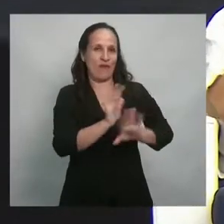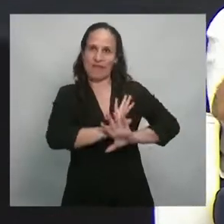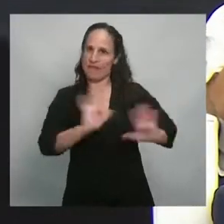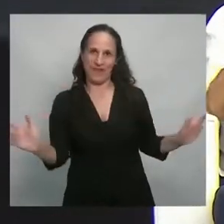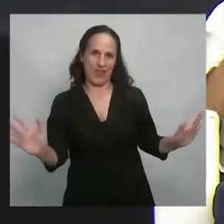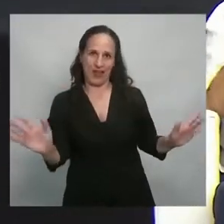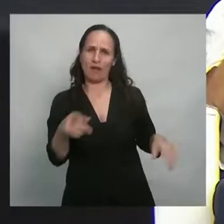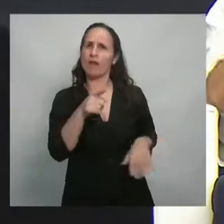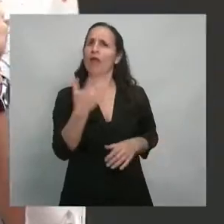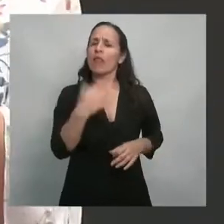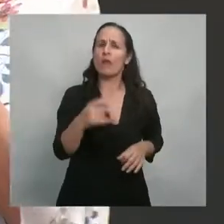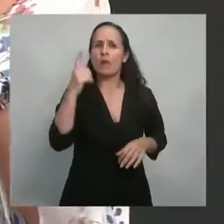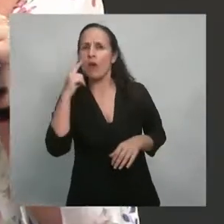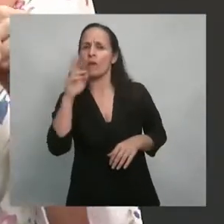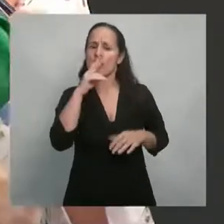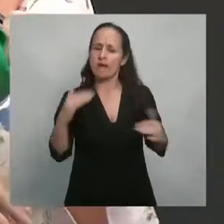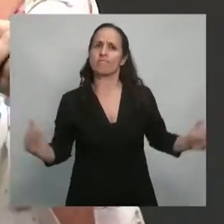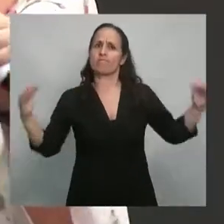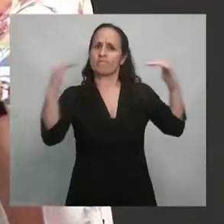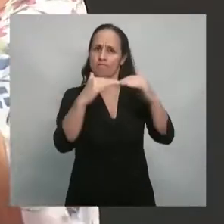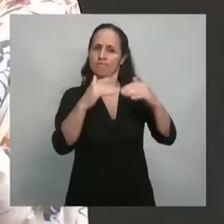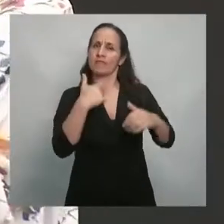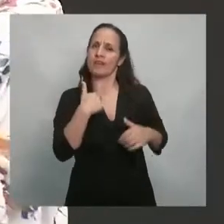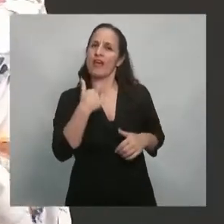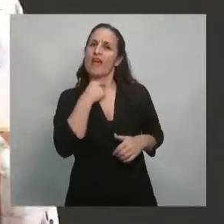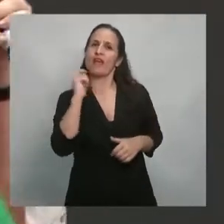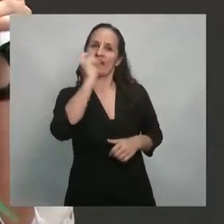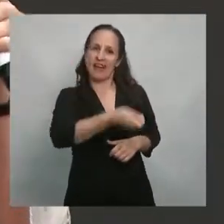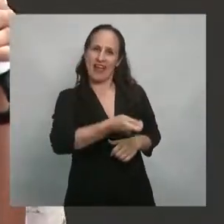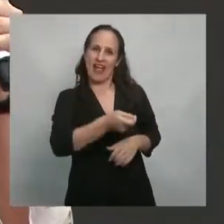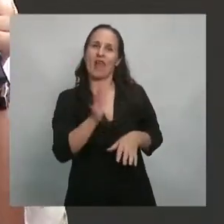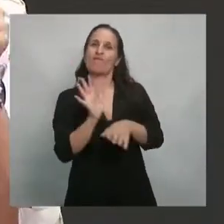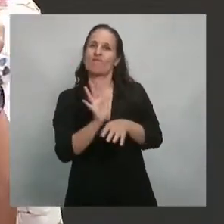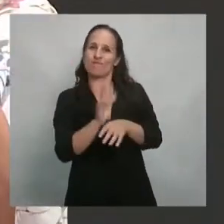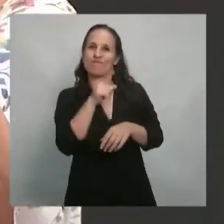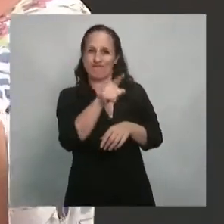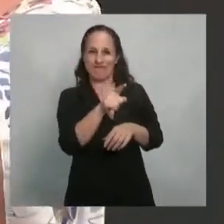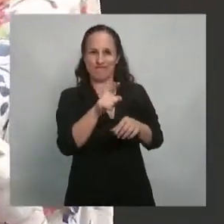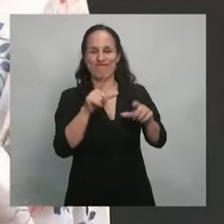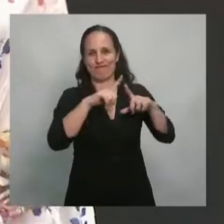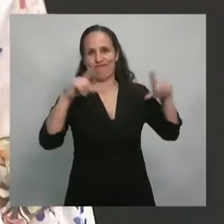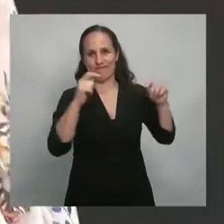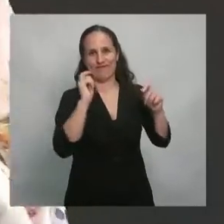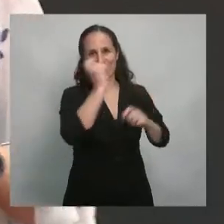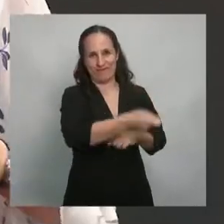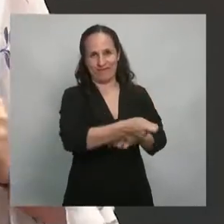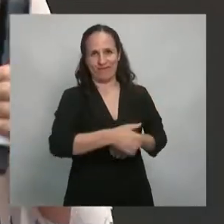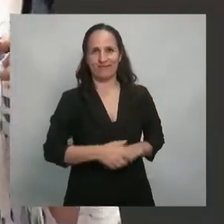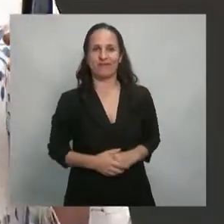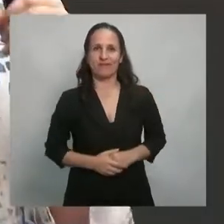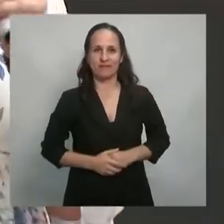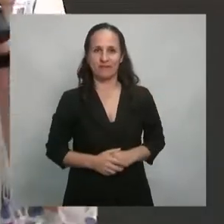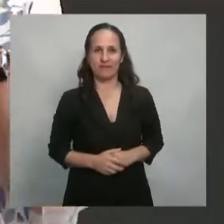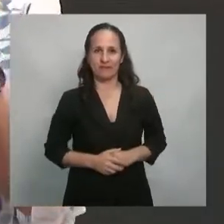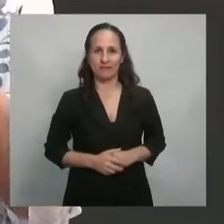y también por la igualdad de género, le quiero regalar a Lilma nuestro símbolo de Une a Menos. Esto es por